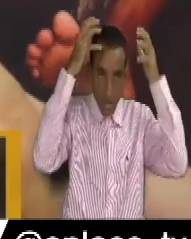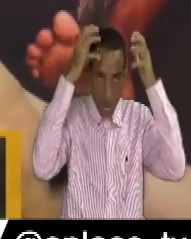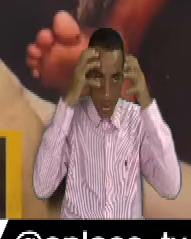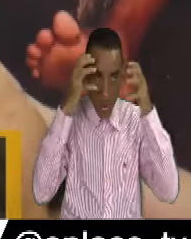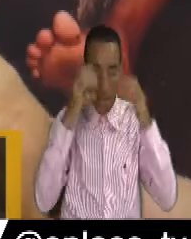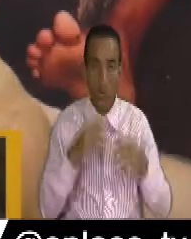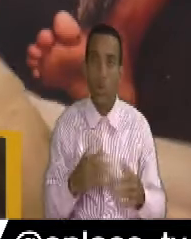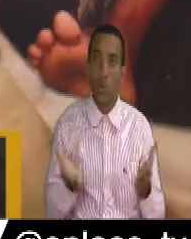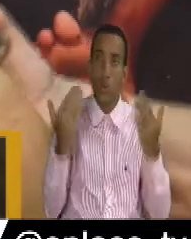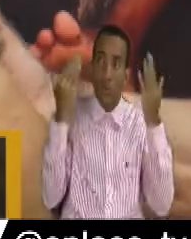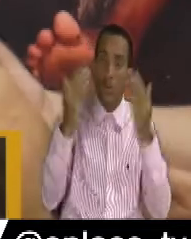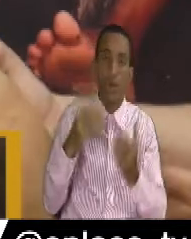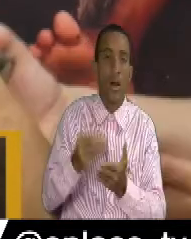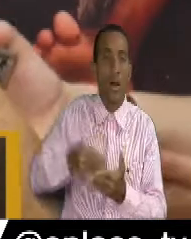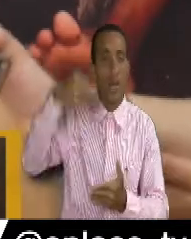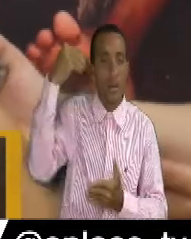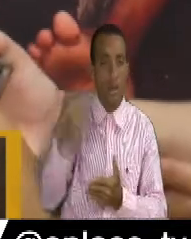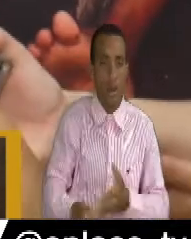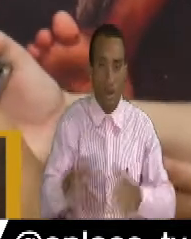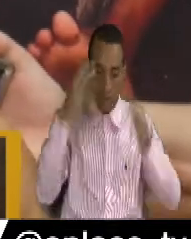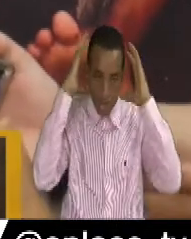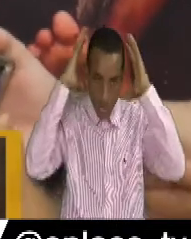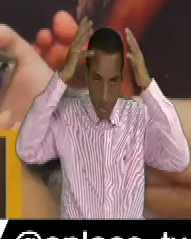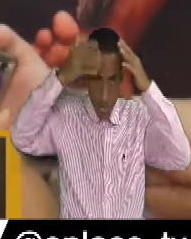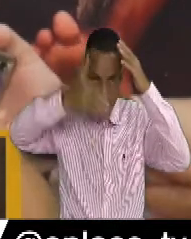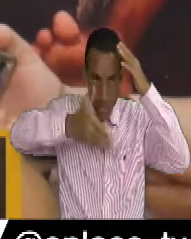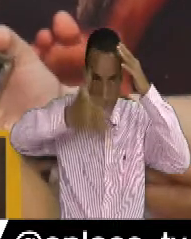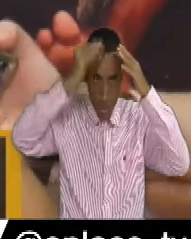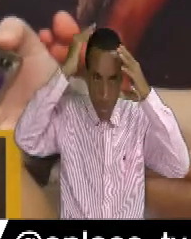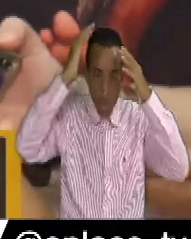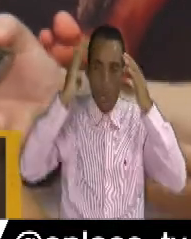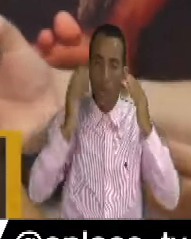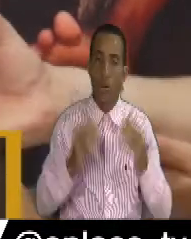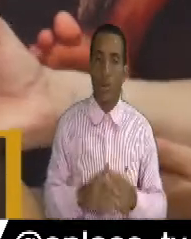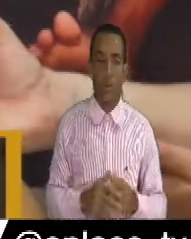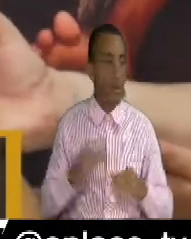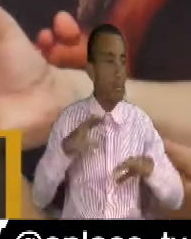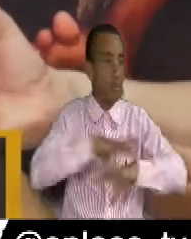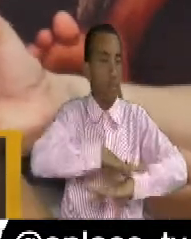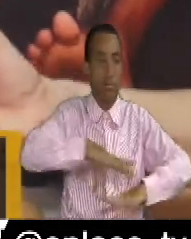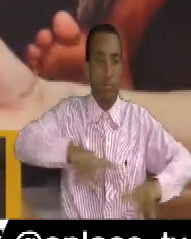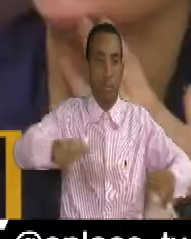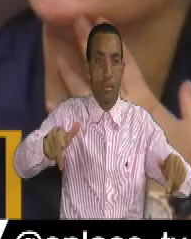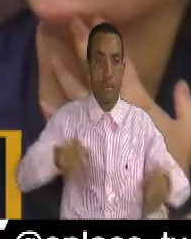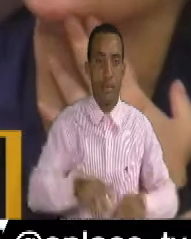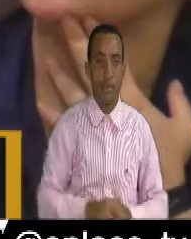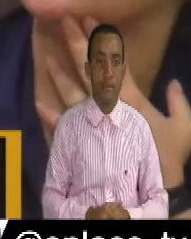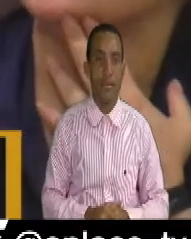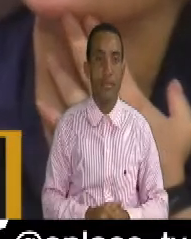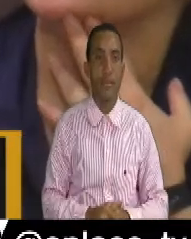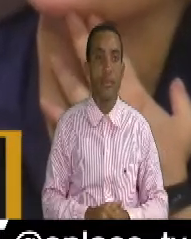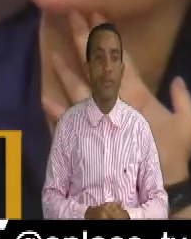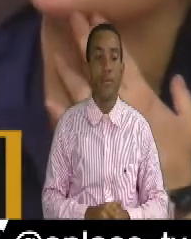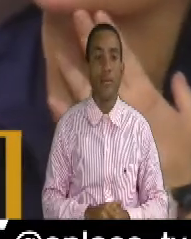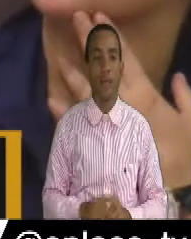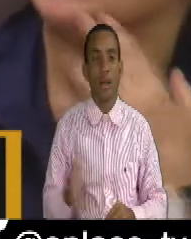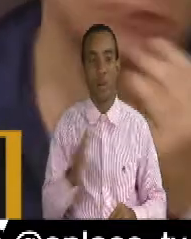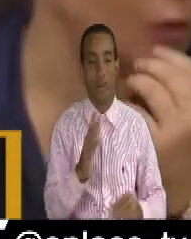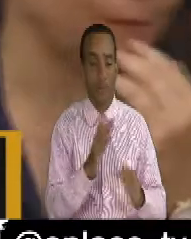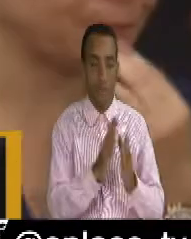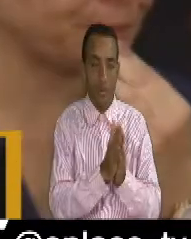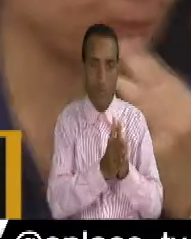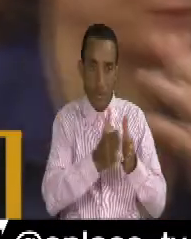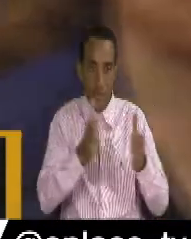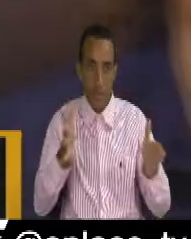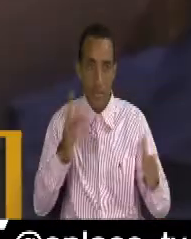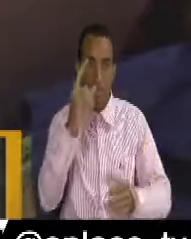alto valor que le protegen bien pues su rostro y que se desaparecieron en medio de la detención. En lo que va corrido del año, esta corporación